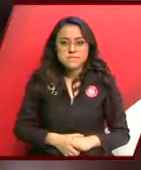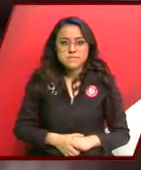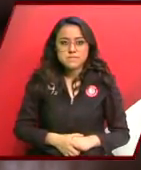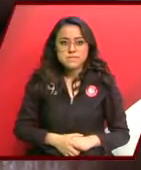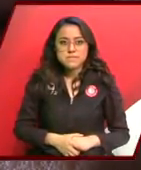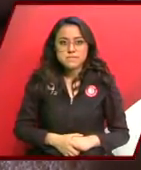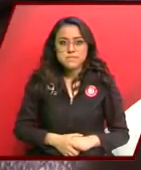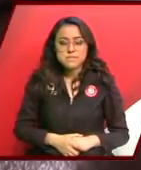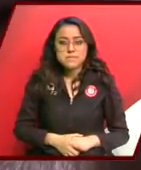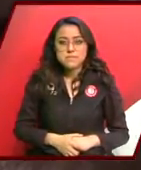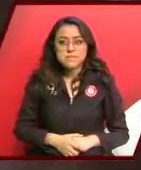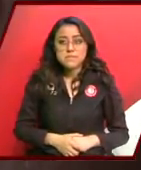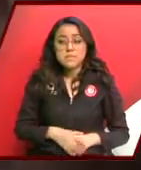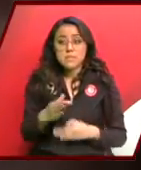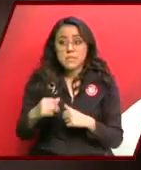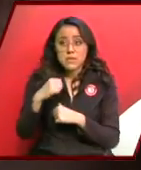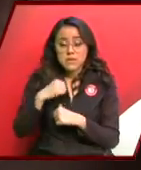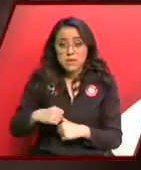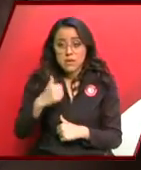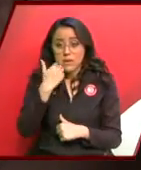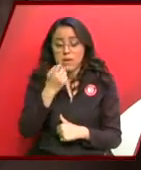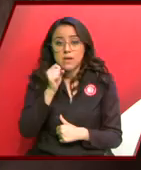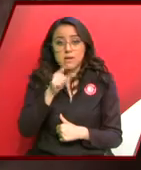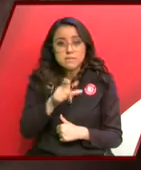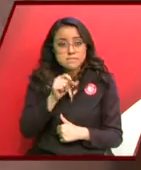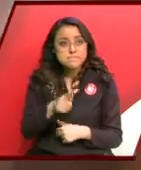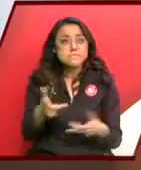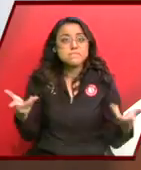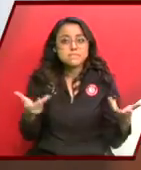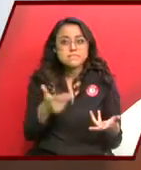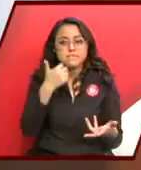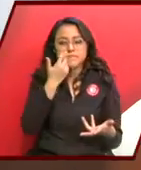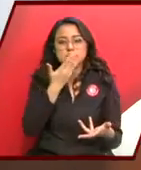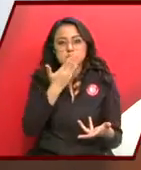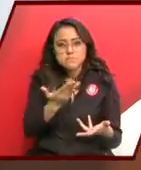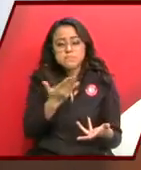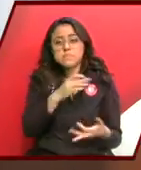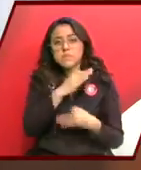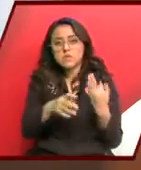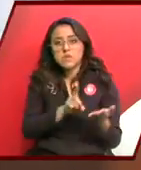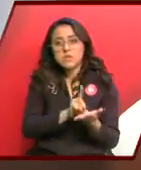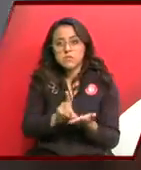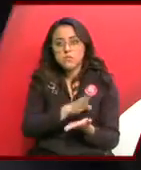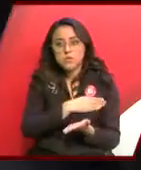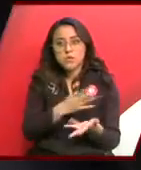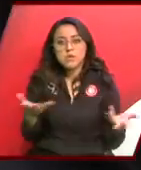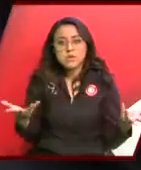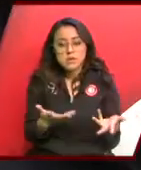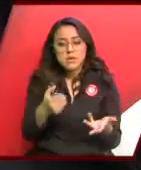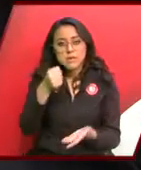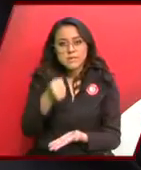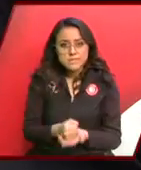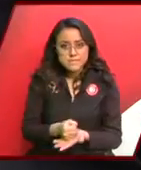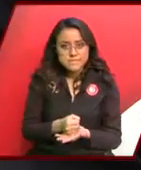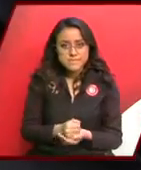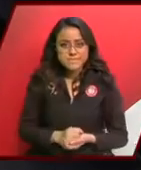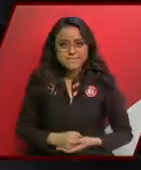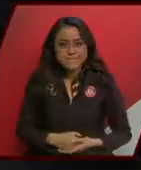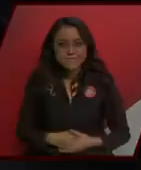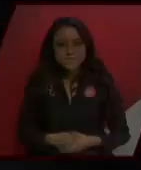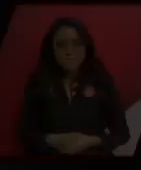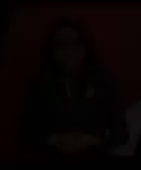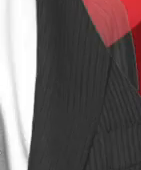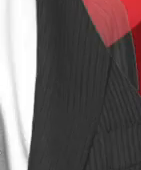A pesar de llevar su caso ante las autoridades, sigue en las mismas condiciones y trata de hacer válidos sus derechos. A quien corresponda.